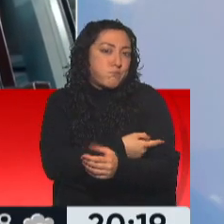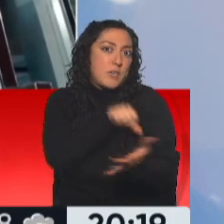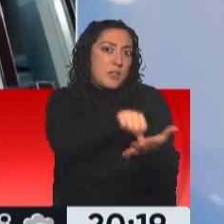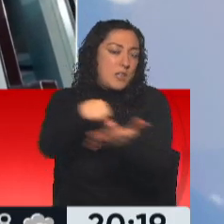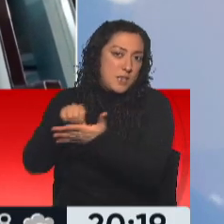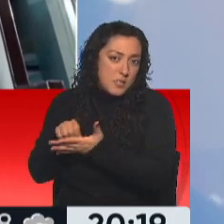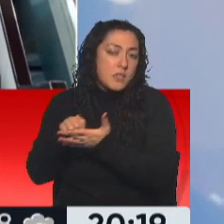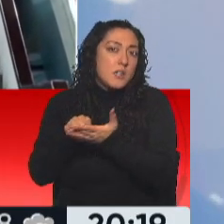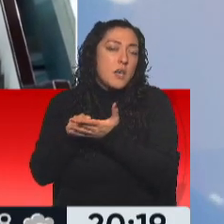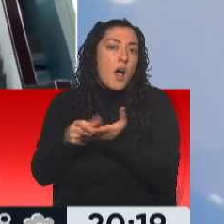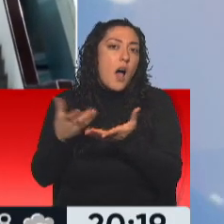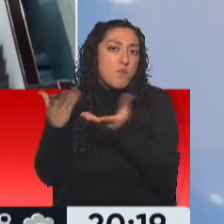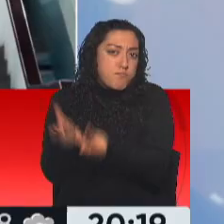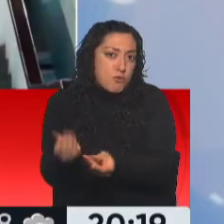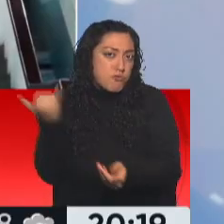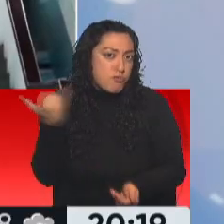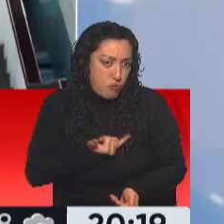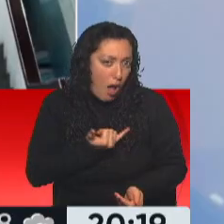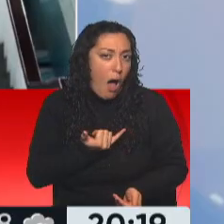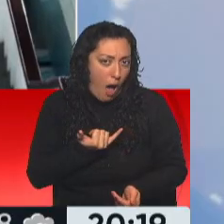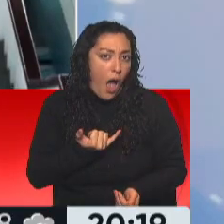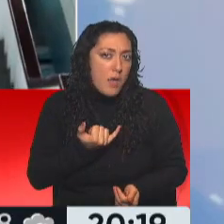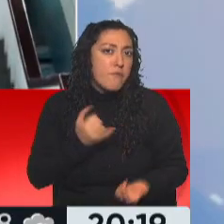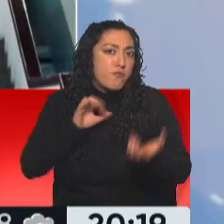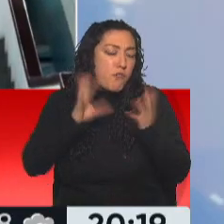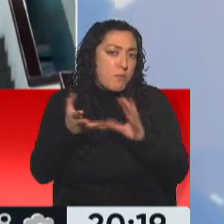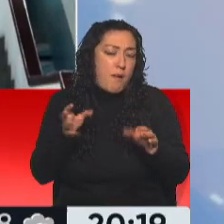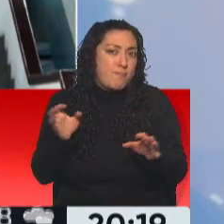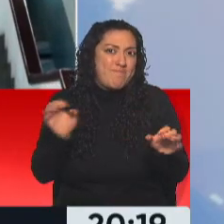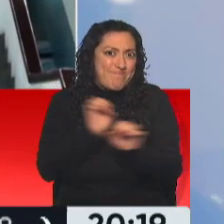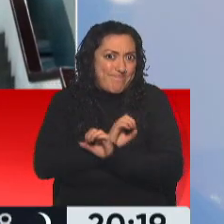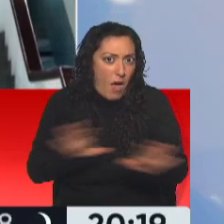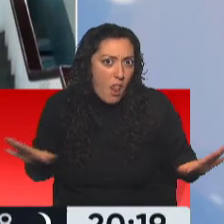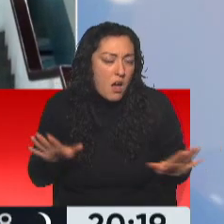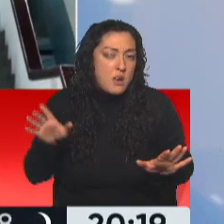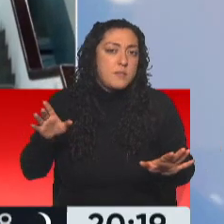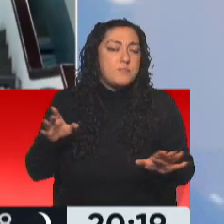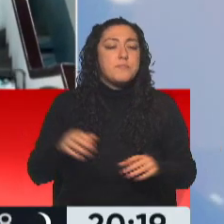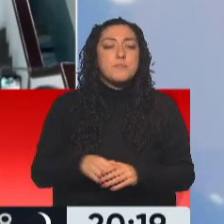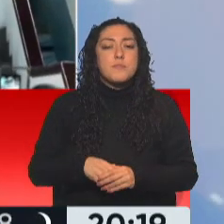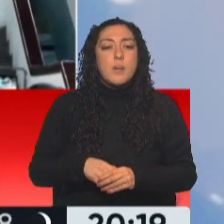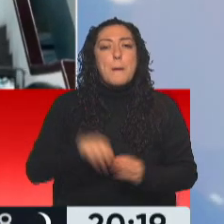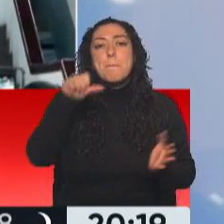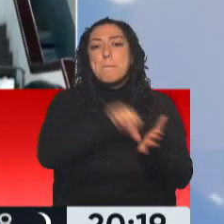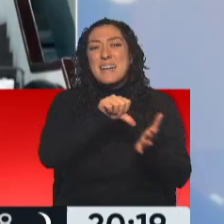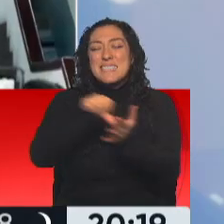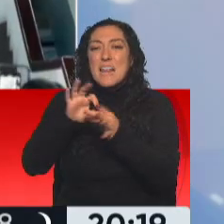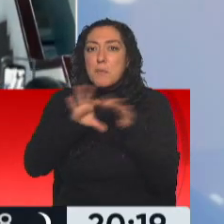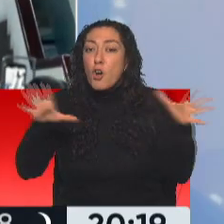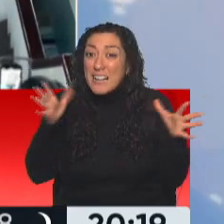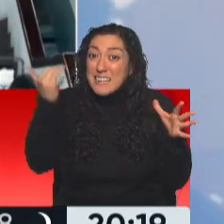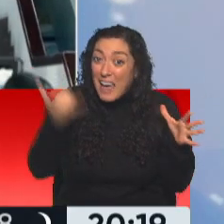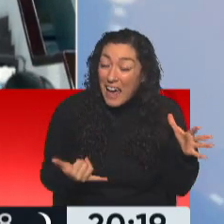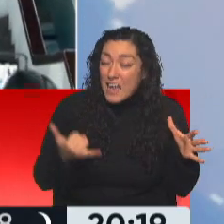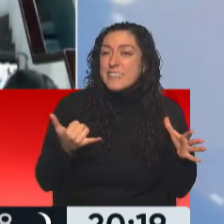autocráticas poderosas vinculadas a lo más oscuro que lo están apoyando. Ahora, ¿qué están haciendo los países democráticos? Yo creo que